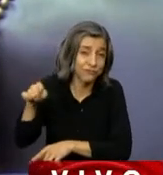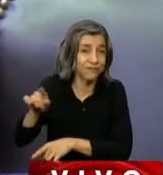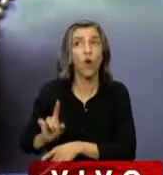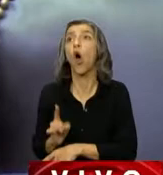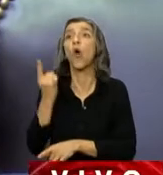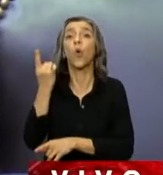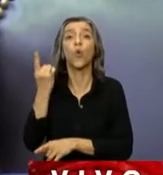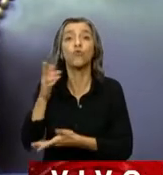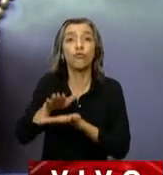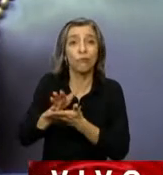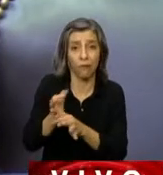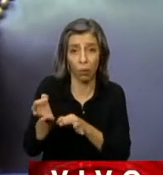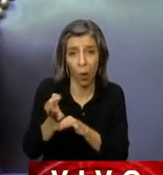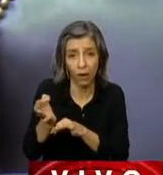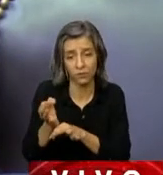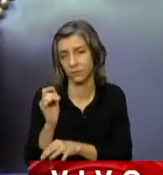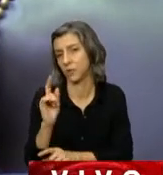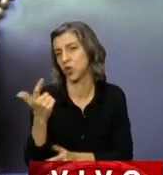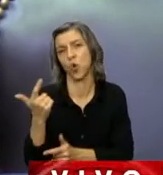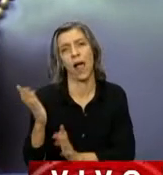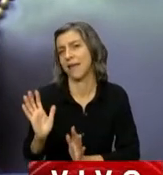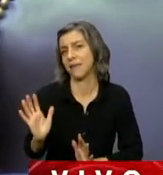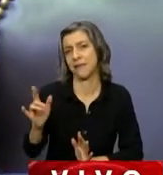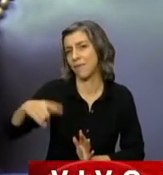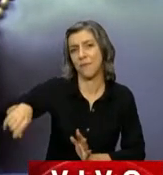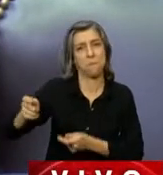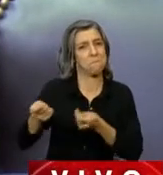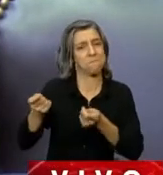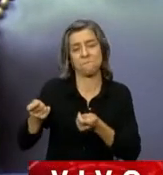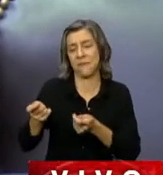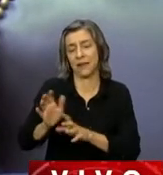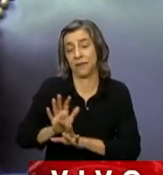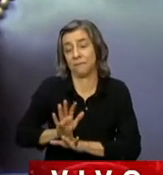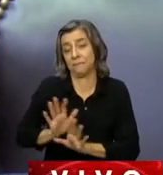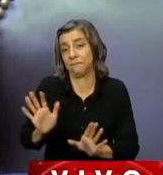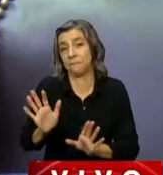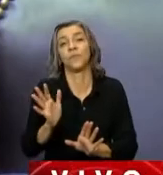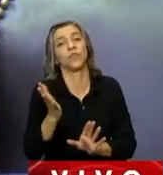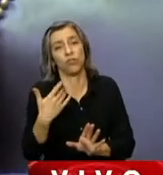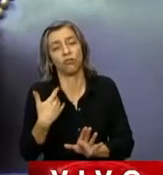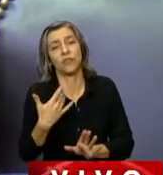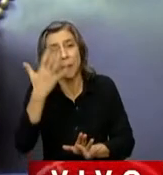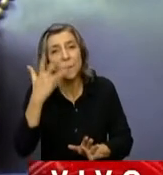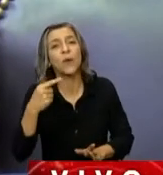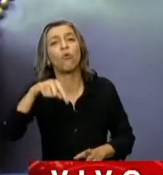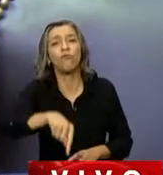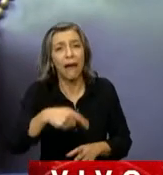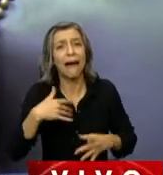presidente, yo quiero decir, nosotros venimos a este recinto hoy a tratar de sacar una ley mejor para la